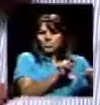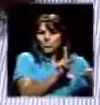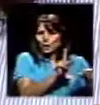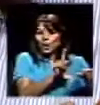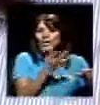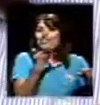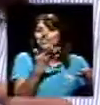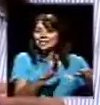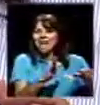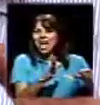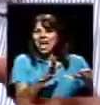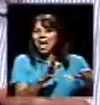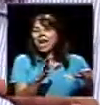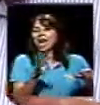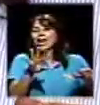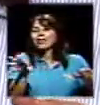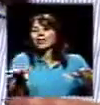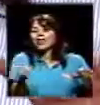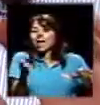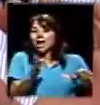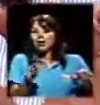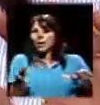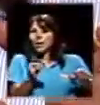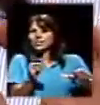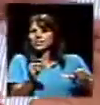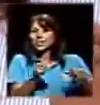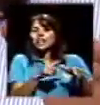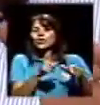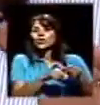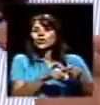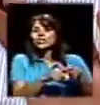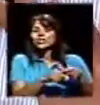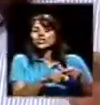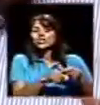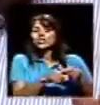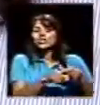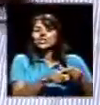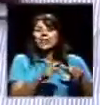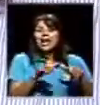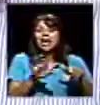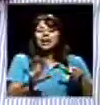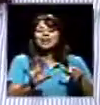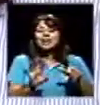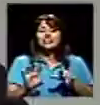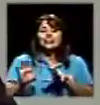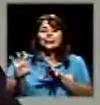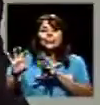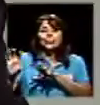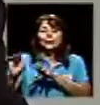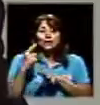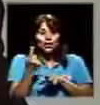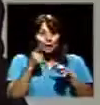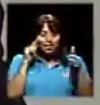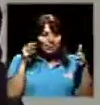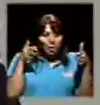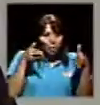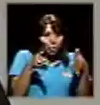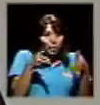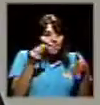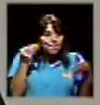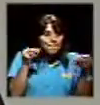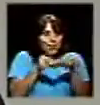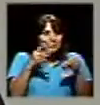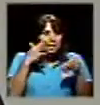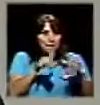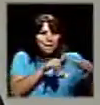Entonces quitemos a las más grandes y quedémonos solo con las manzanas rojas más pequeñas. Tal vez con eso lo que podemos